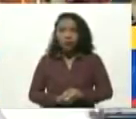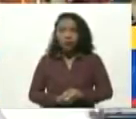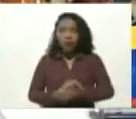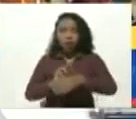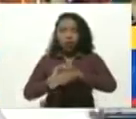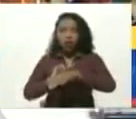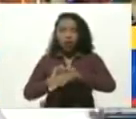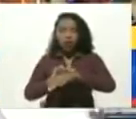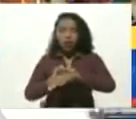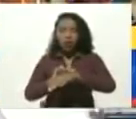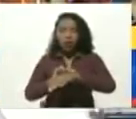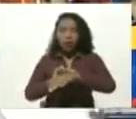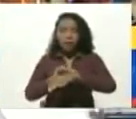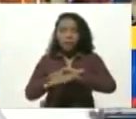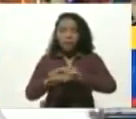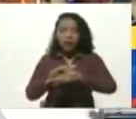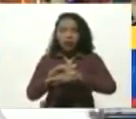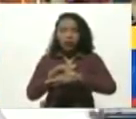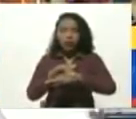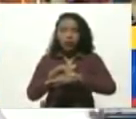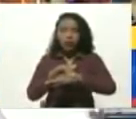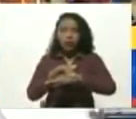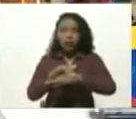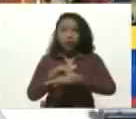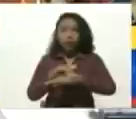doctor Carlos Coronado.